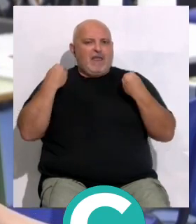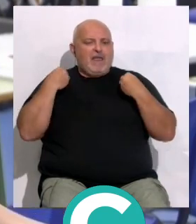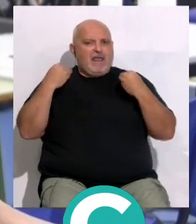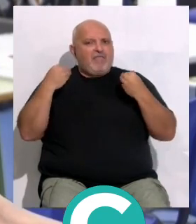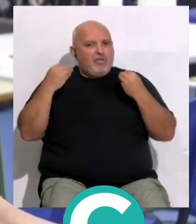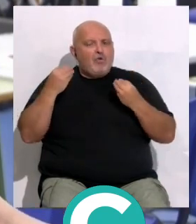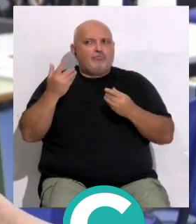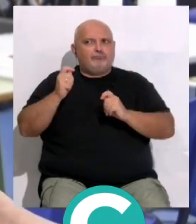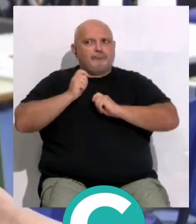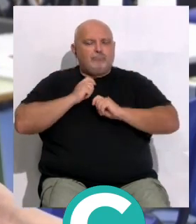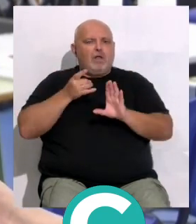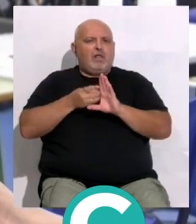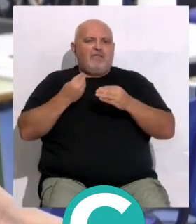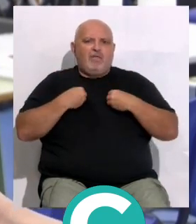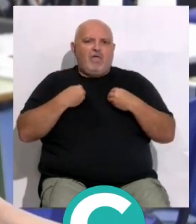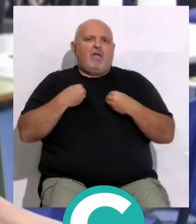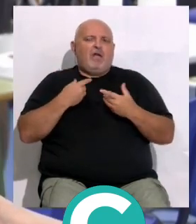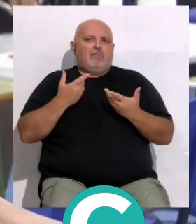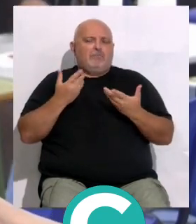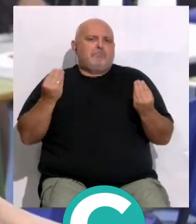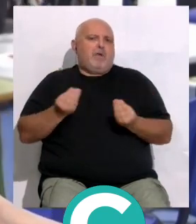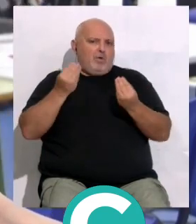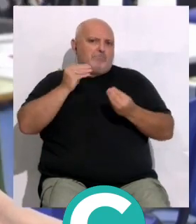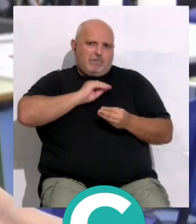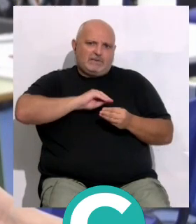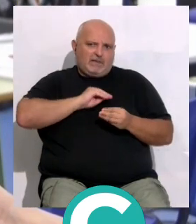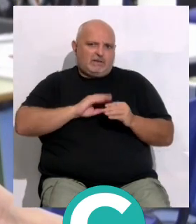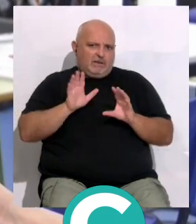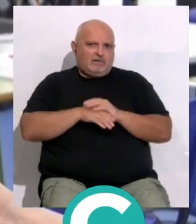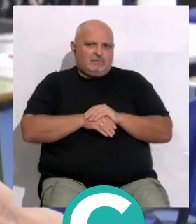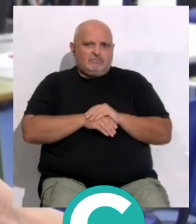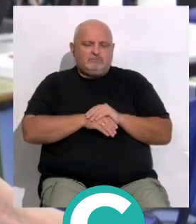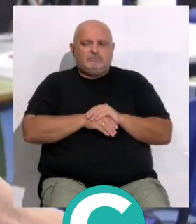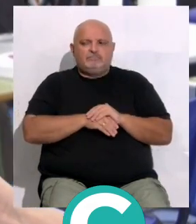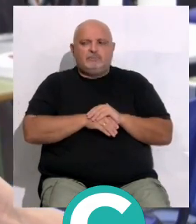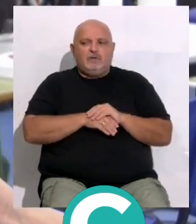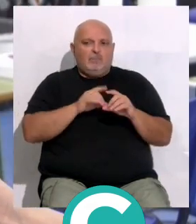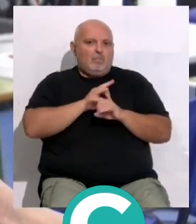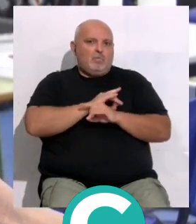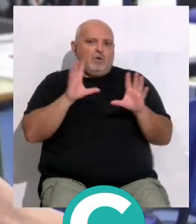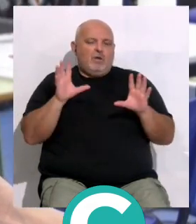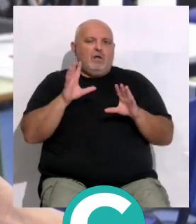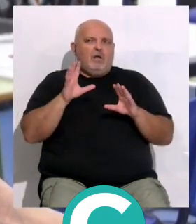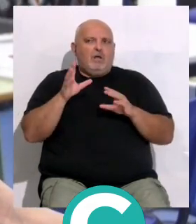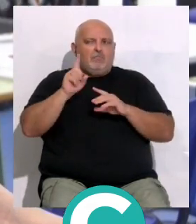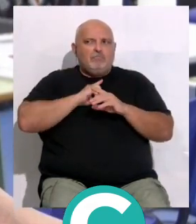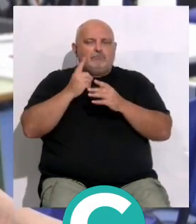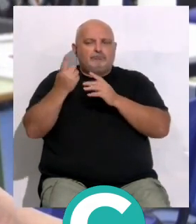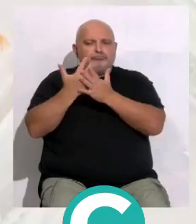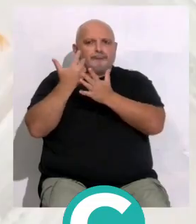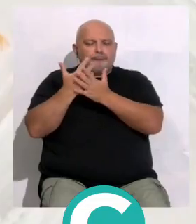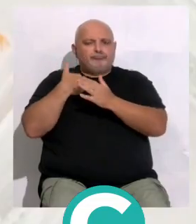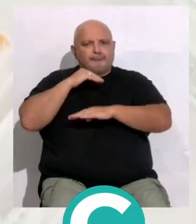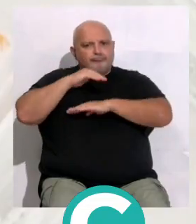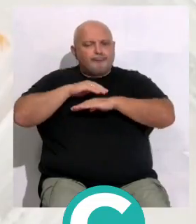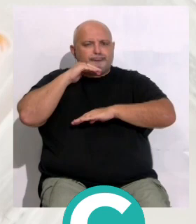yo, mi calidad de vida ha mejorado bastante. Y por supuesto que he hecho caso a los grandes